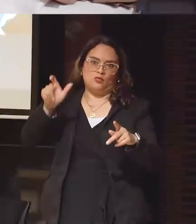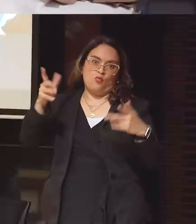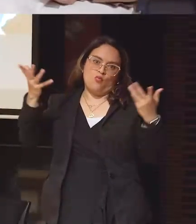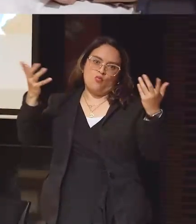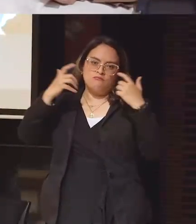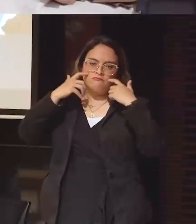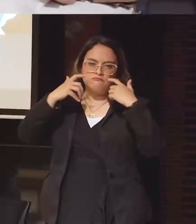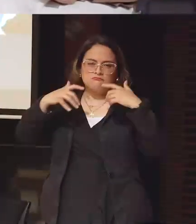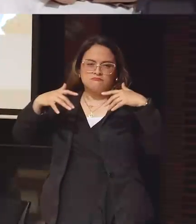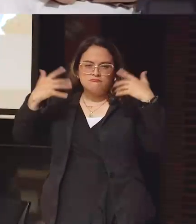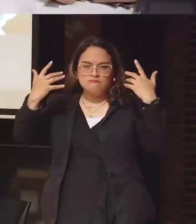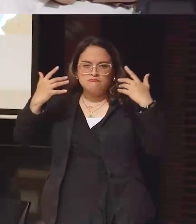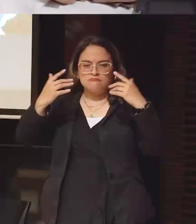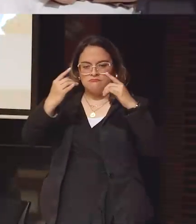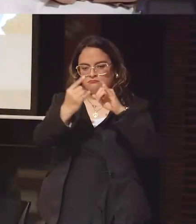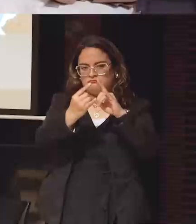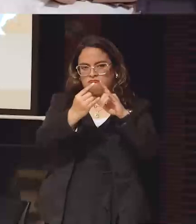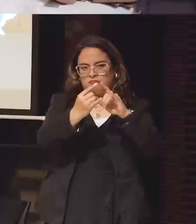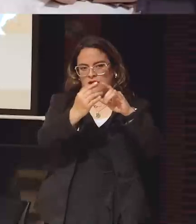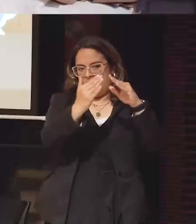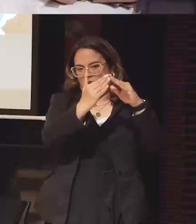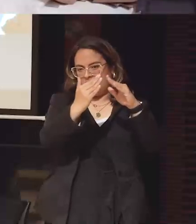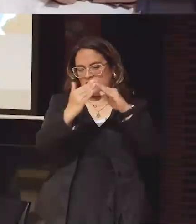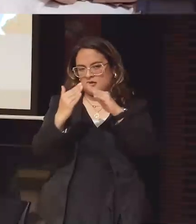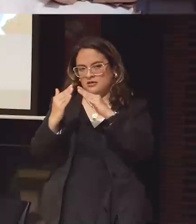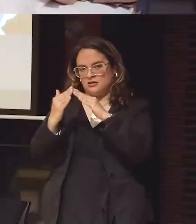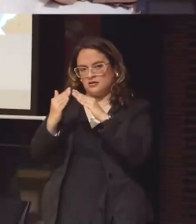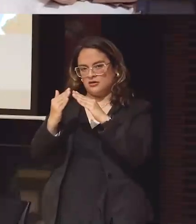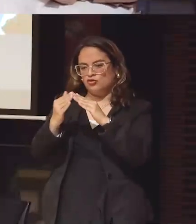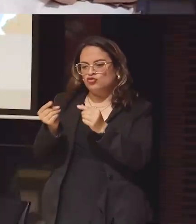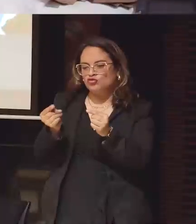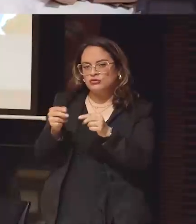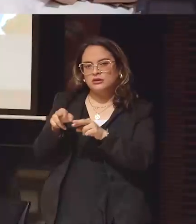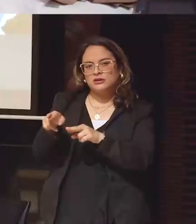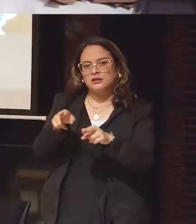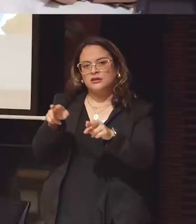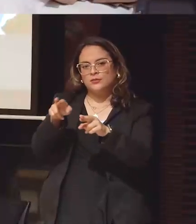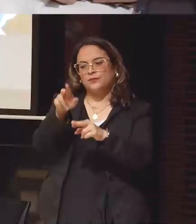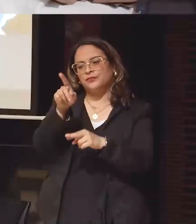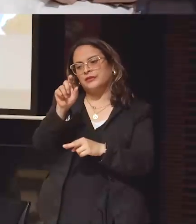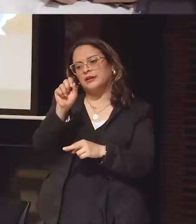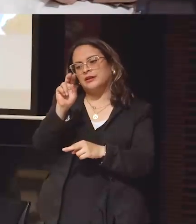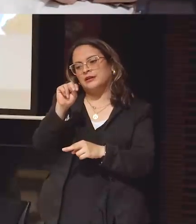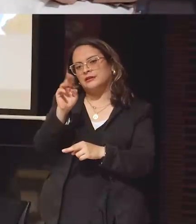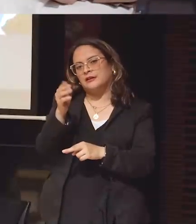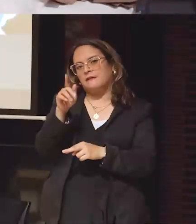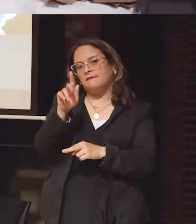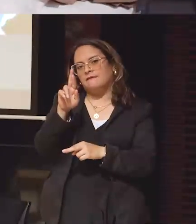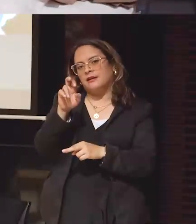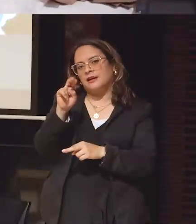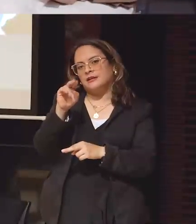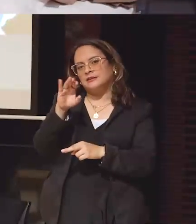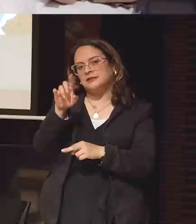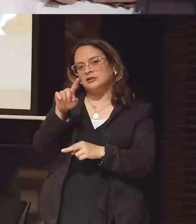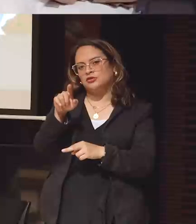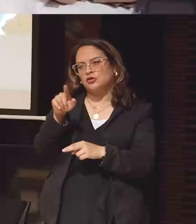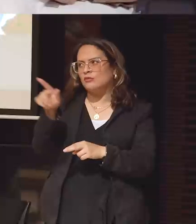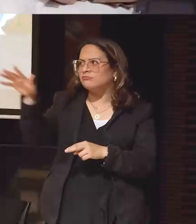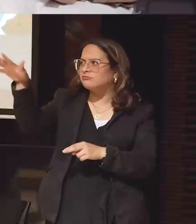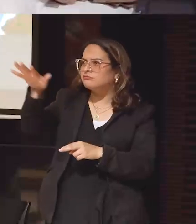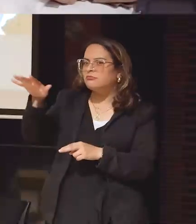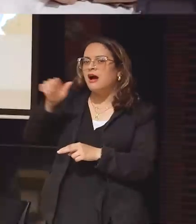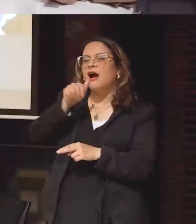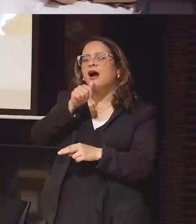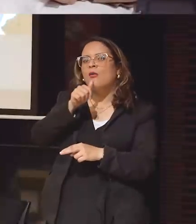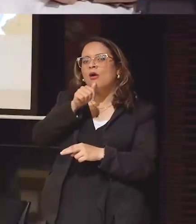que tenían sus casas mucho más sobre la cuenca del río San Francisco, más arriba las aguas. En esa época aparecían unos terrenos larguísimos